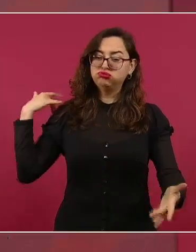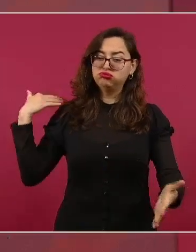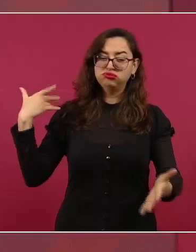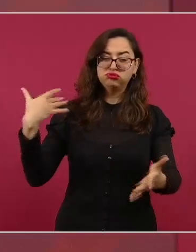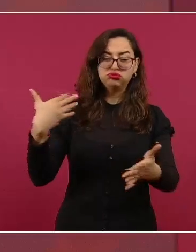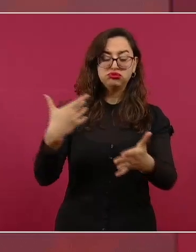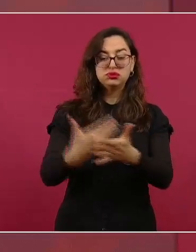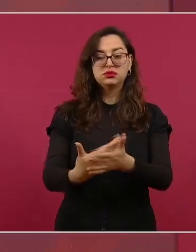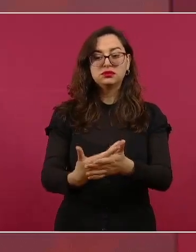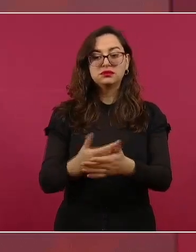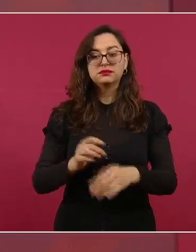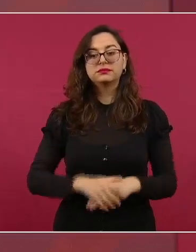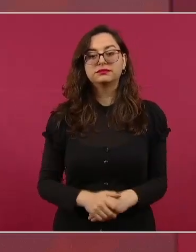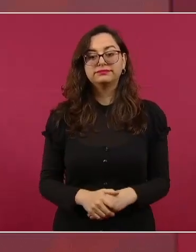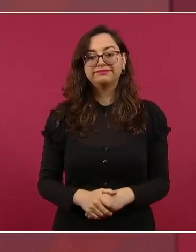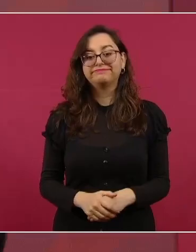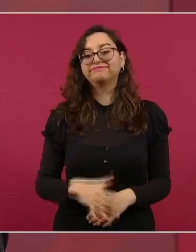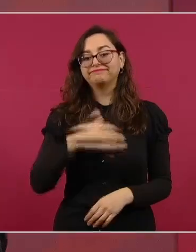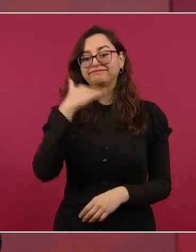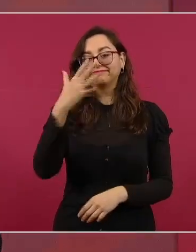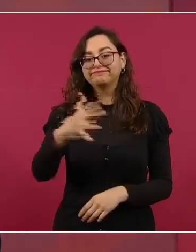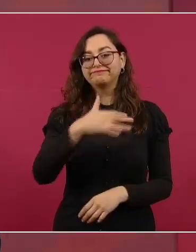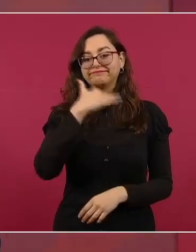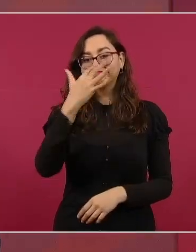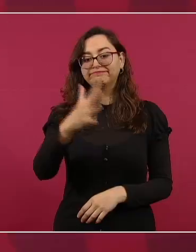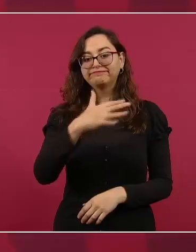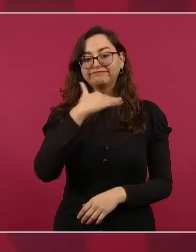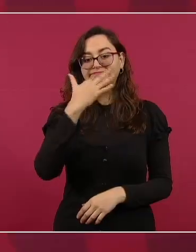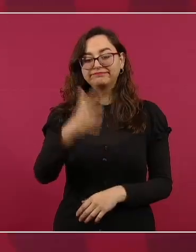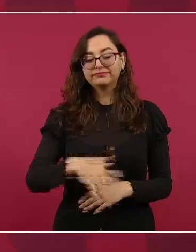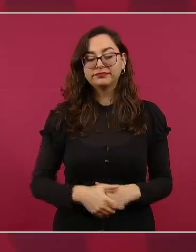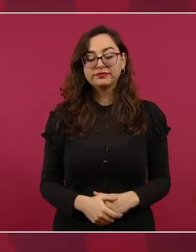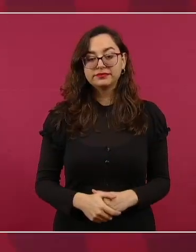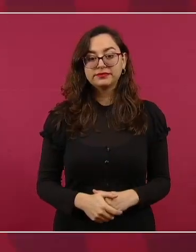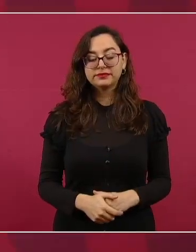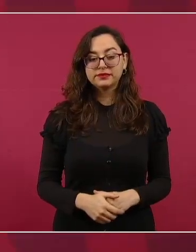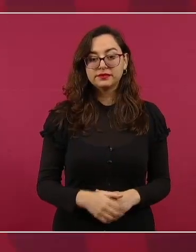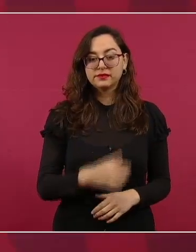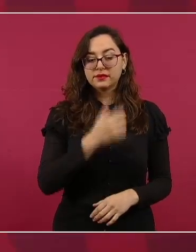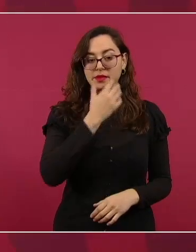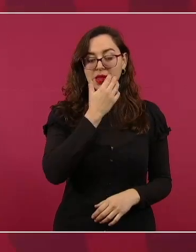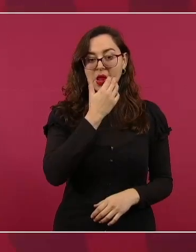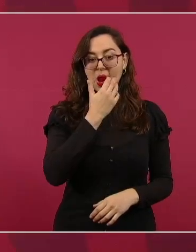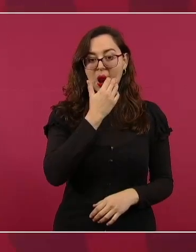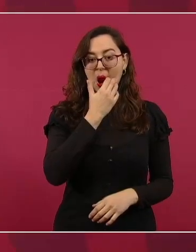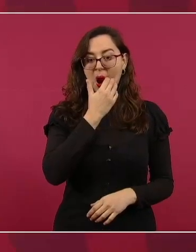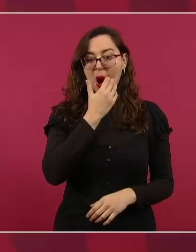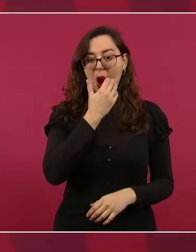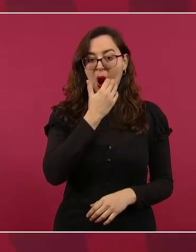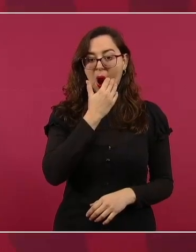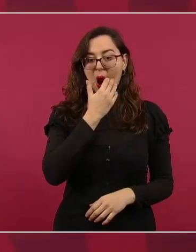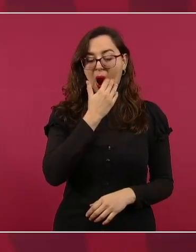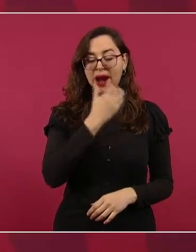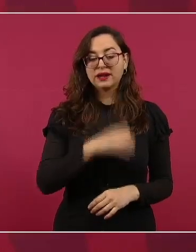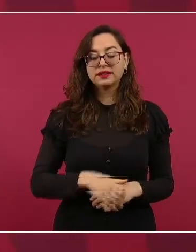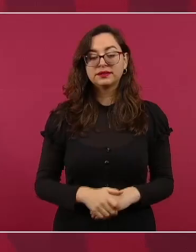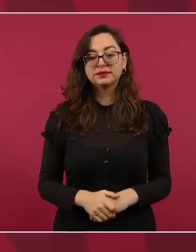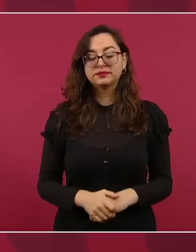ha sido el de la corrupción. Y cuando más corrupción ha